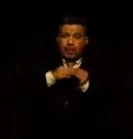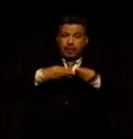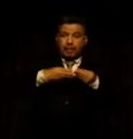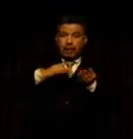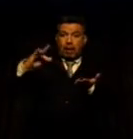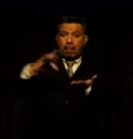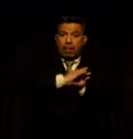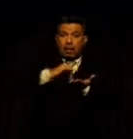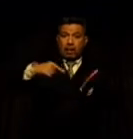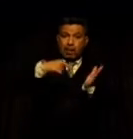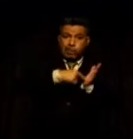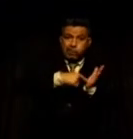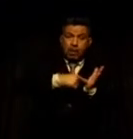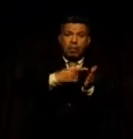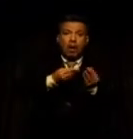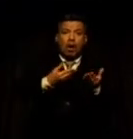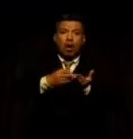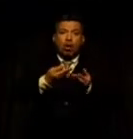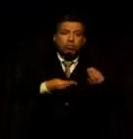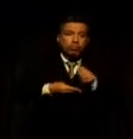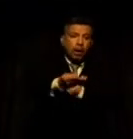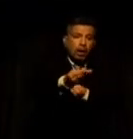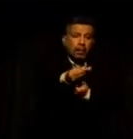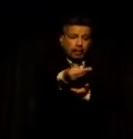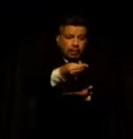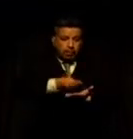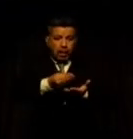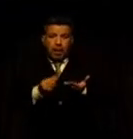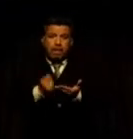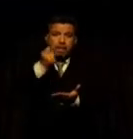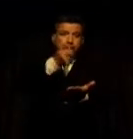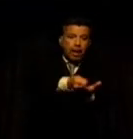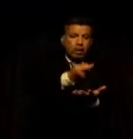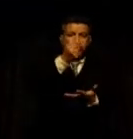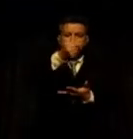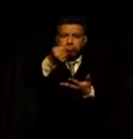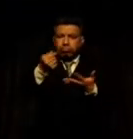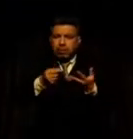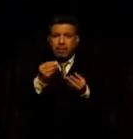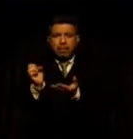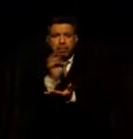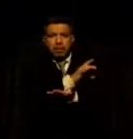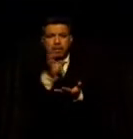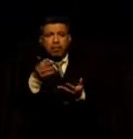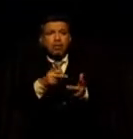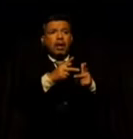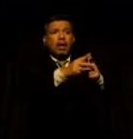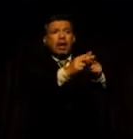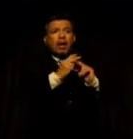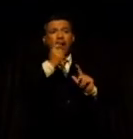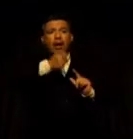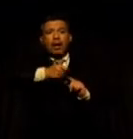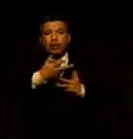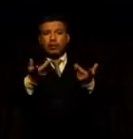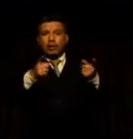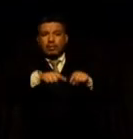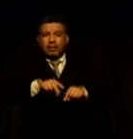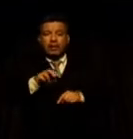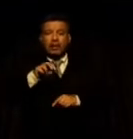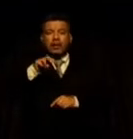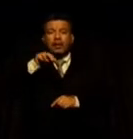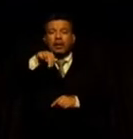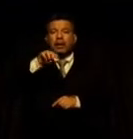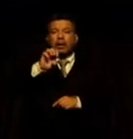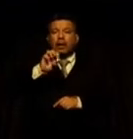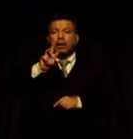va a poder hacer transacciones va a poder recibir va a poder pagar va a poder diferir va a poder pedir un crédito que lo que ata minas en un banco